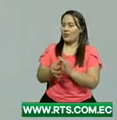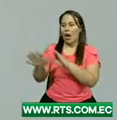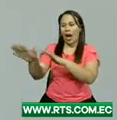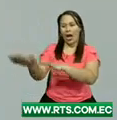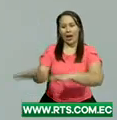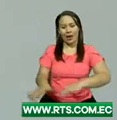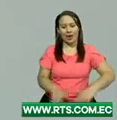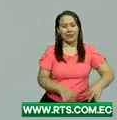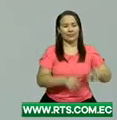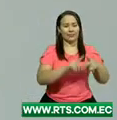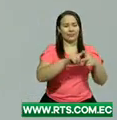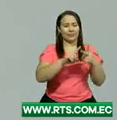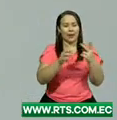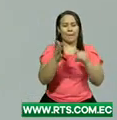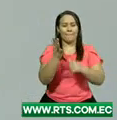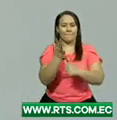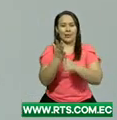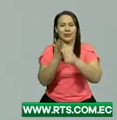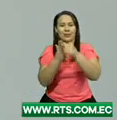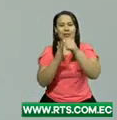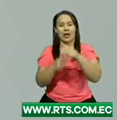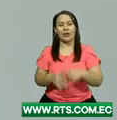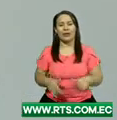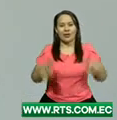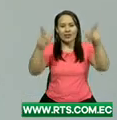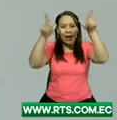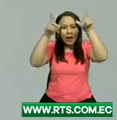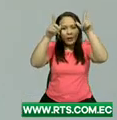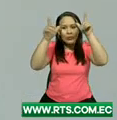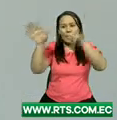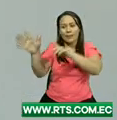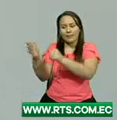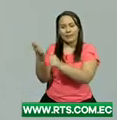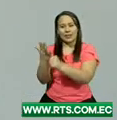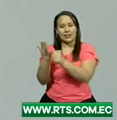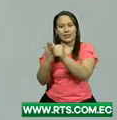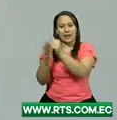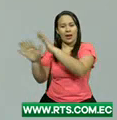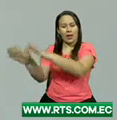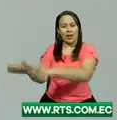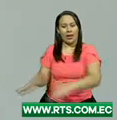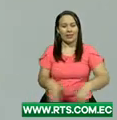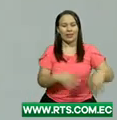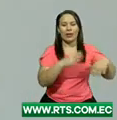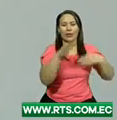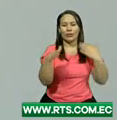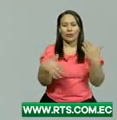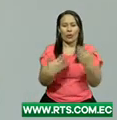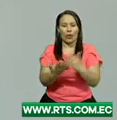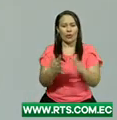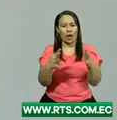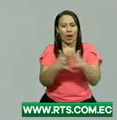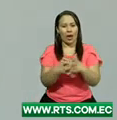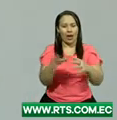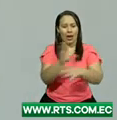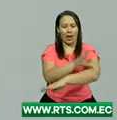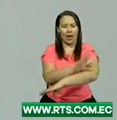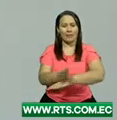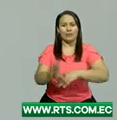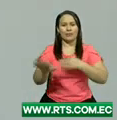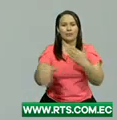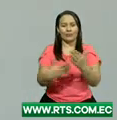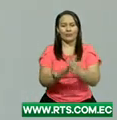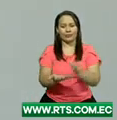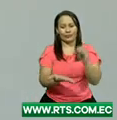y ministerio de agricultura y ganadería como antes tiene que ser algo que se quede sellado para siempre y en favor